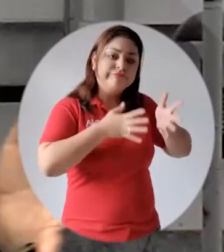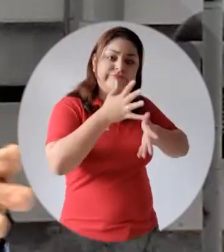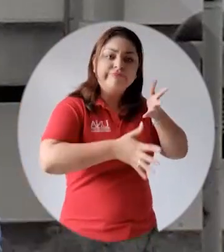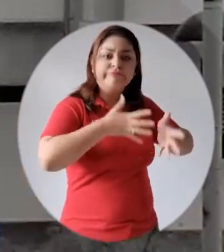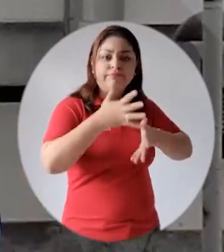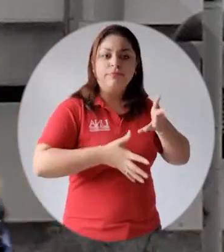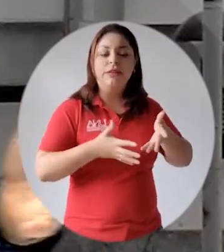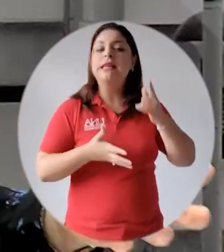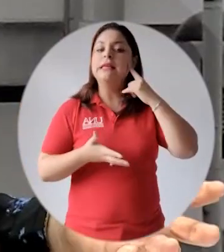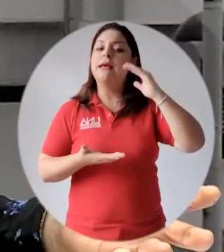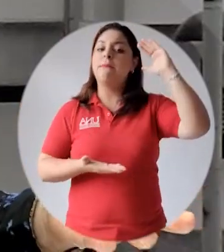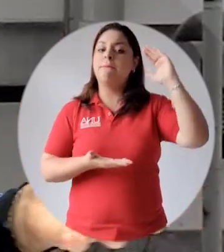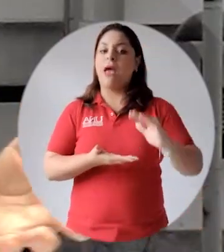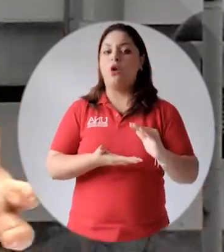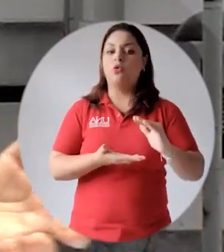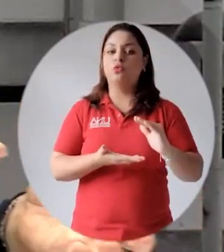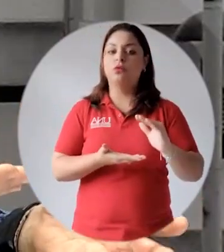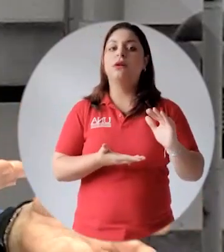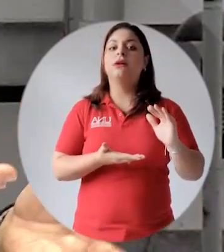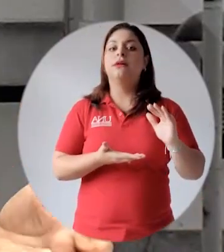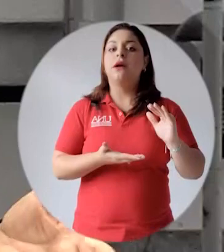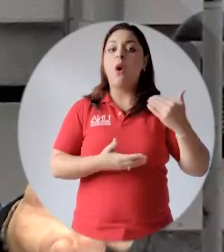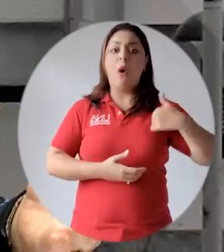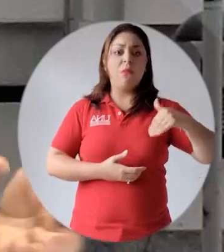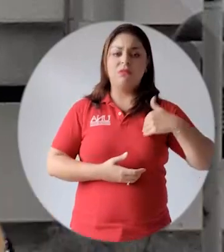el núcleo duro de la